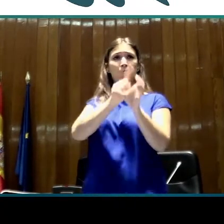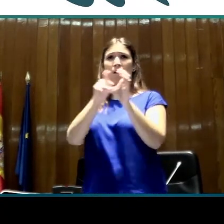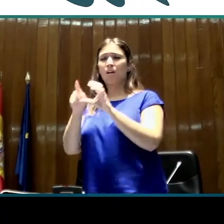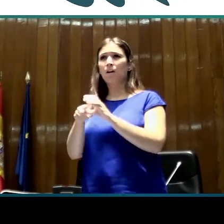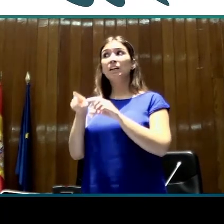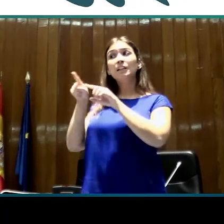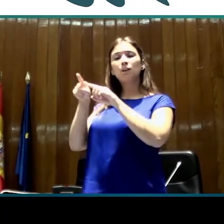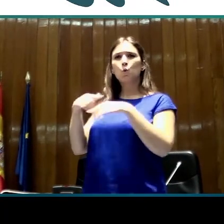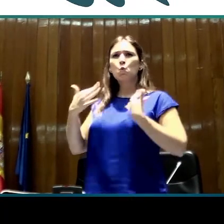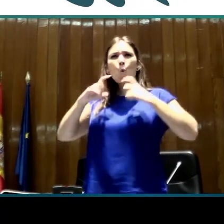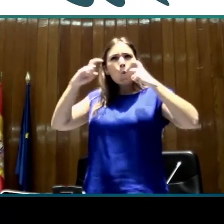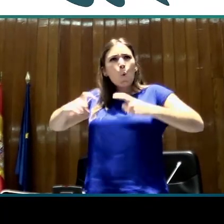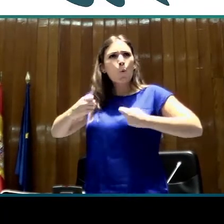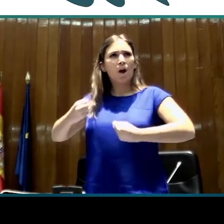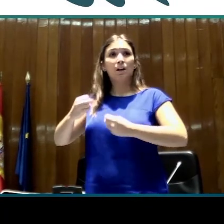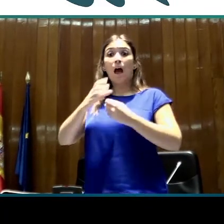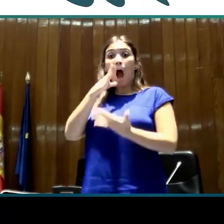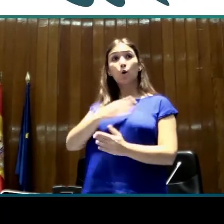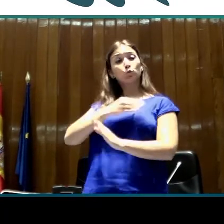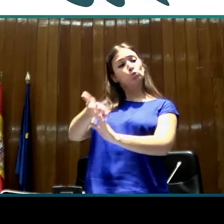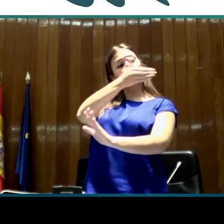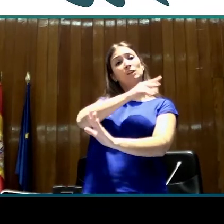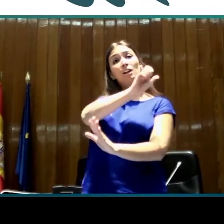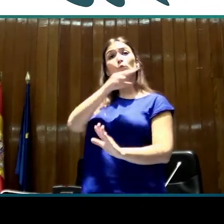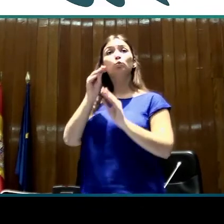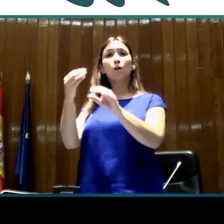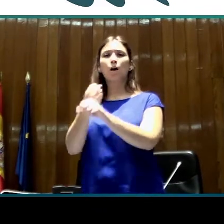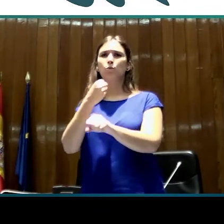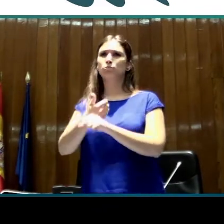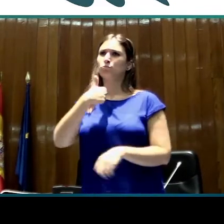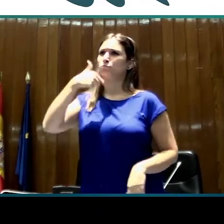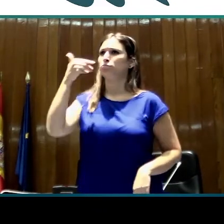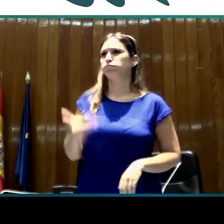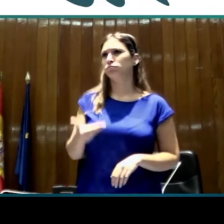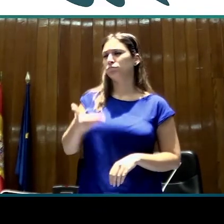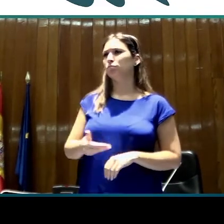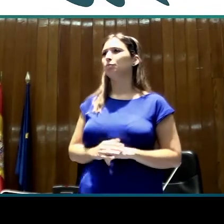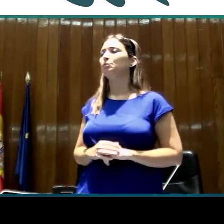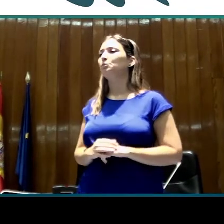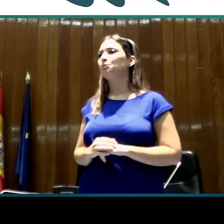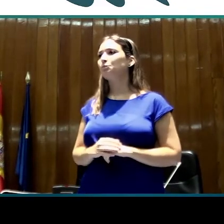tiene una fuerza y unos resultados en este momento muy importantes.